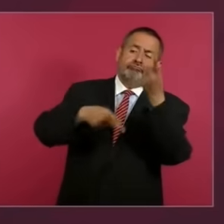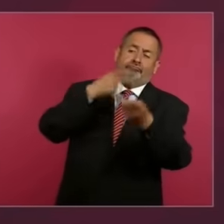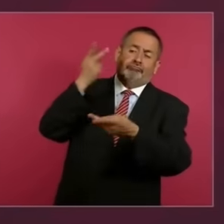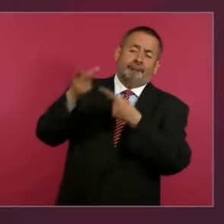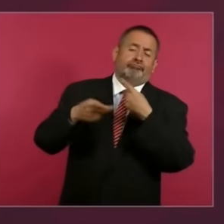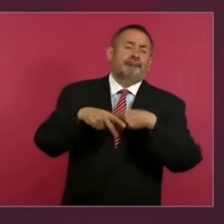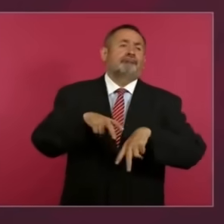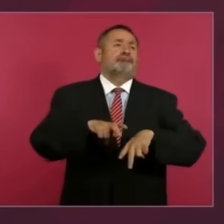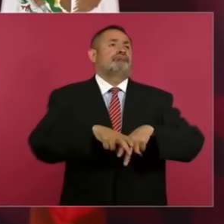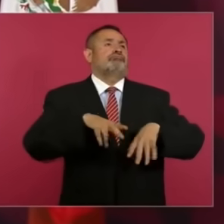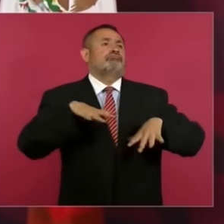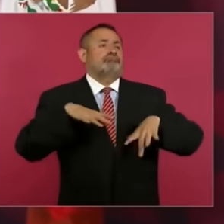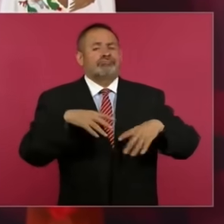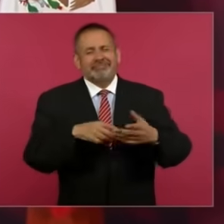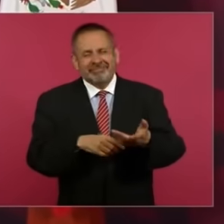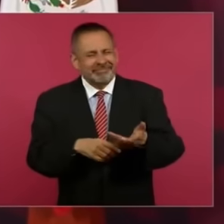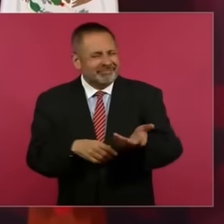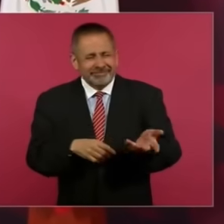Porque